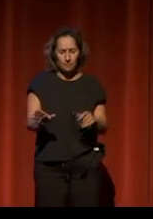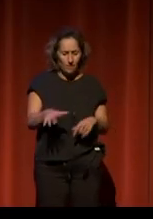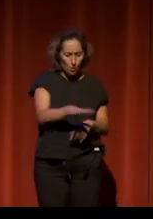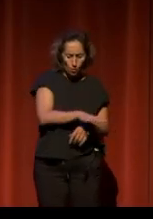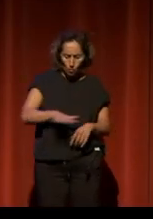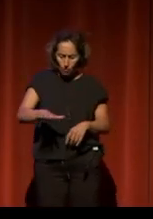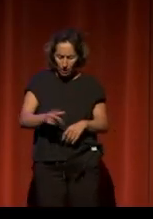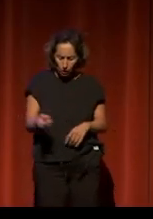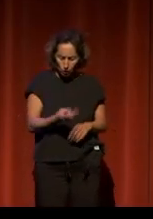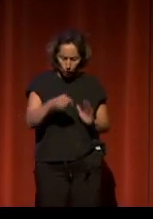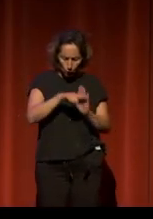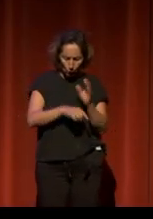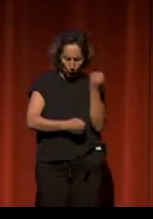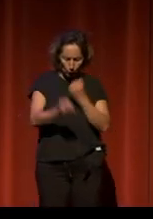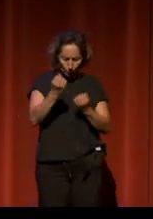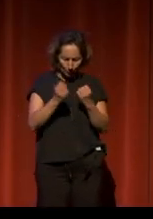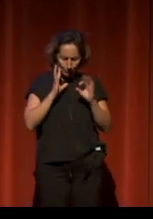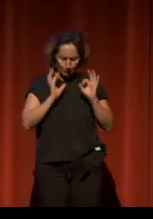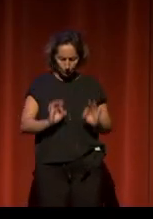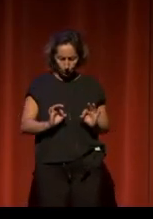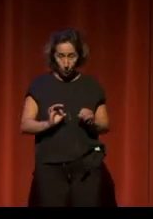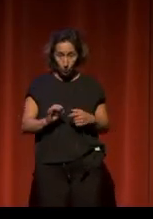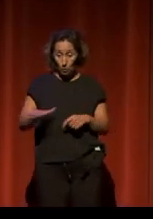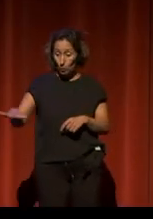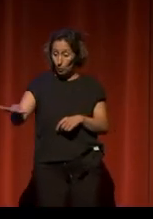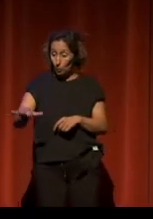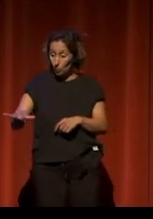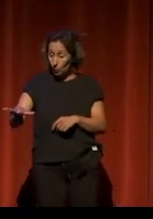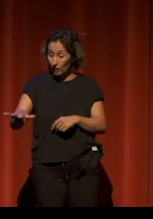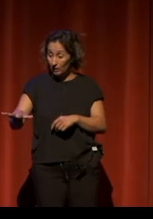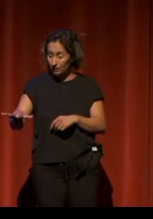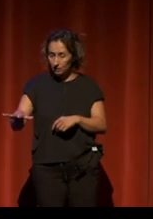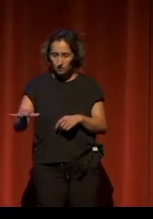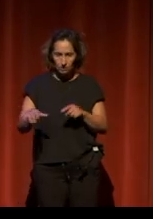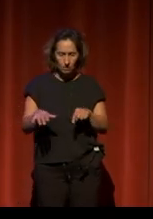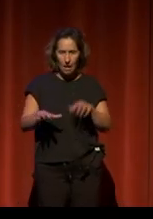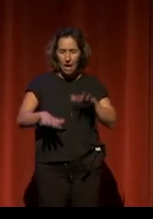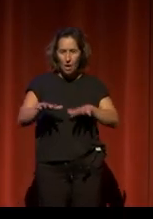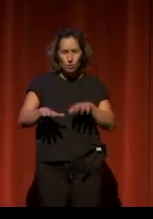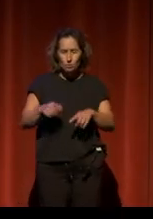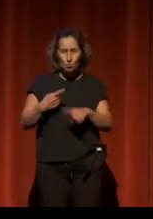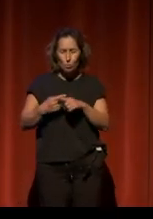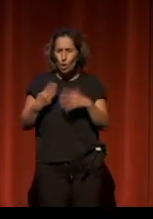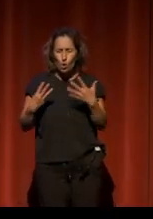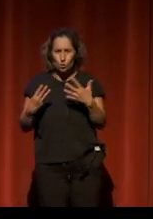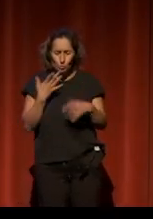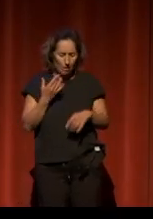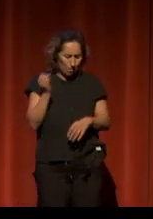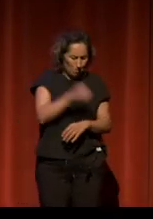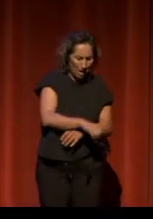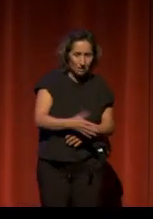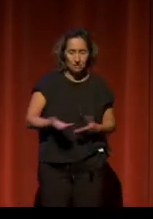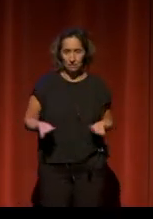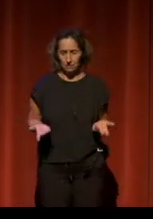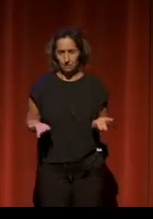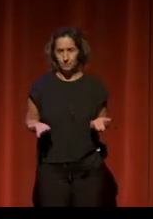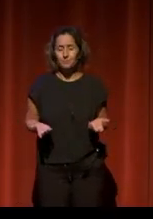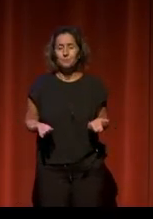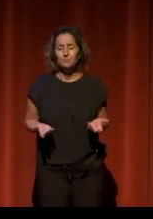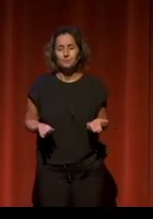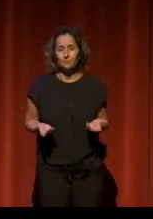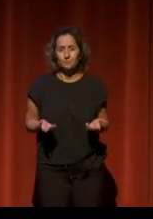económicas cerca de otros barrios donde en unos mueren hasta ocho veces más personas proporcionalmente que en otros no y Esto será